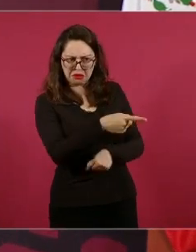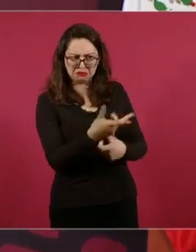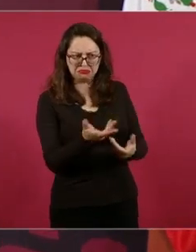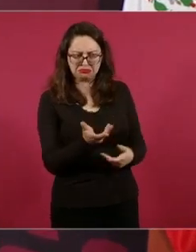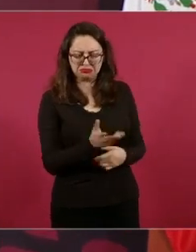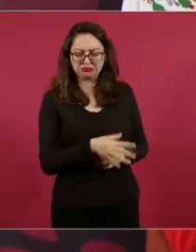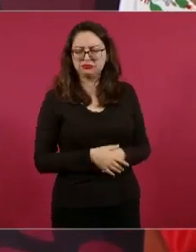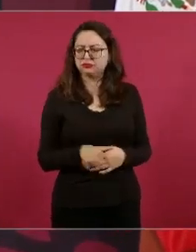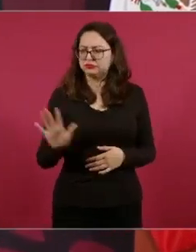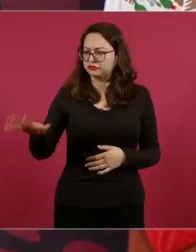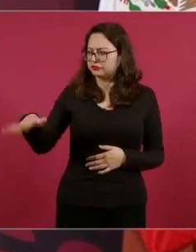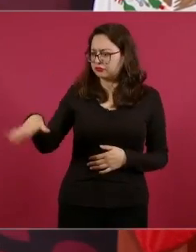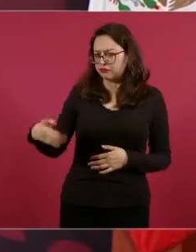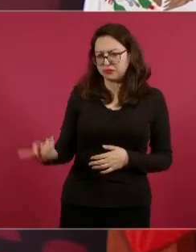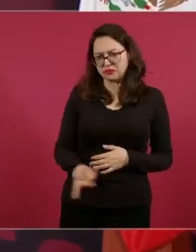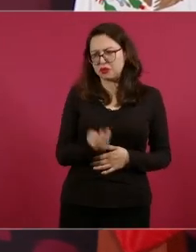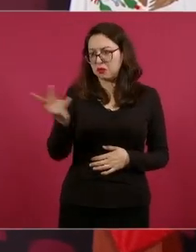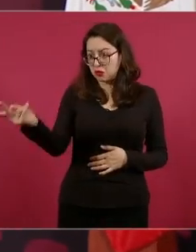no,